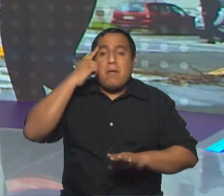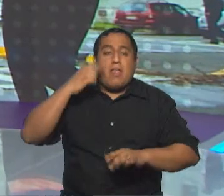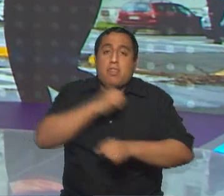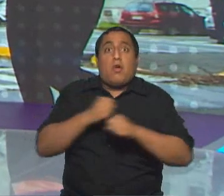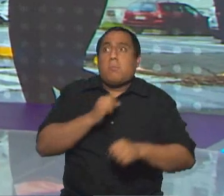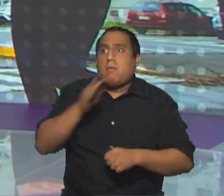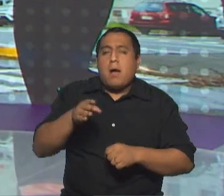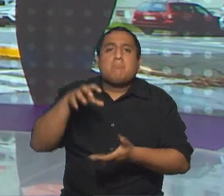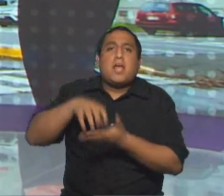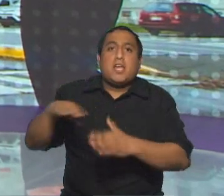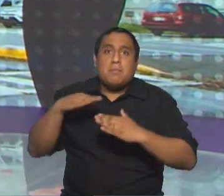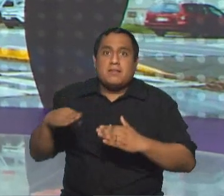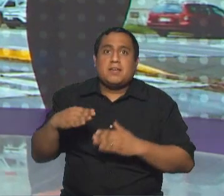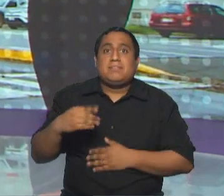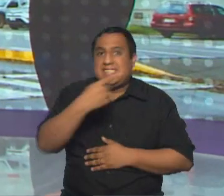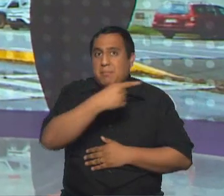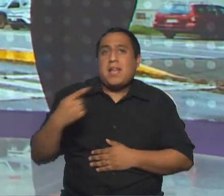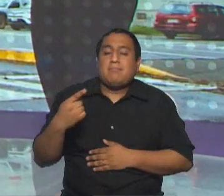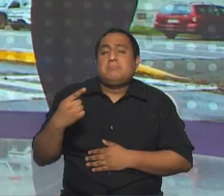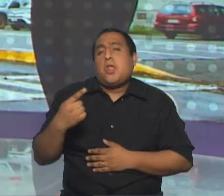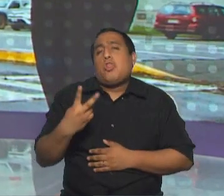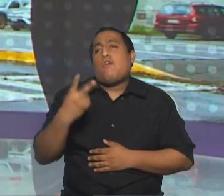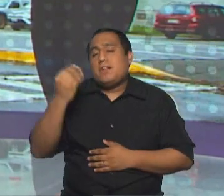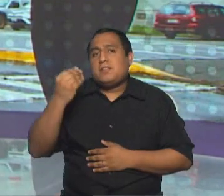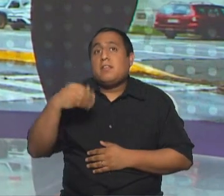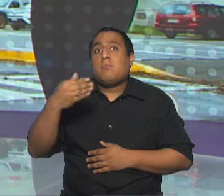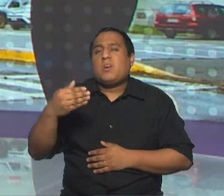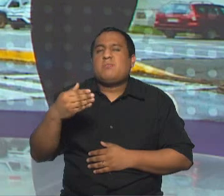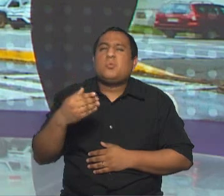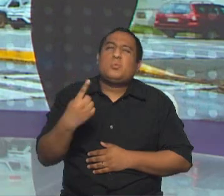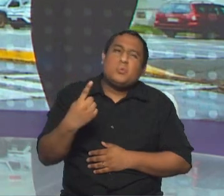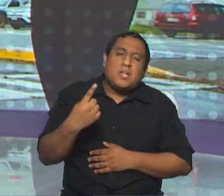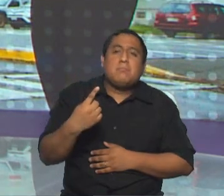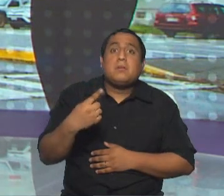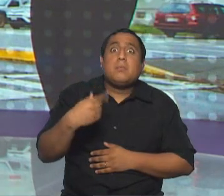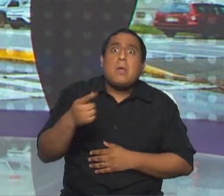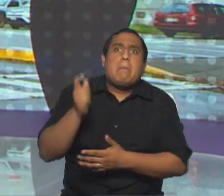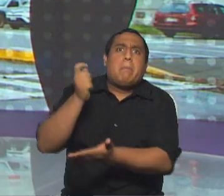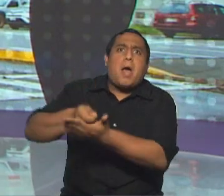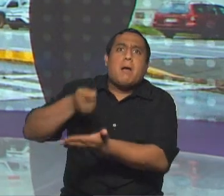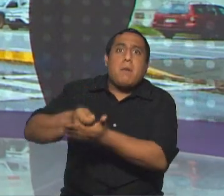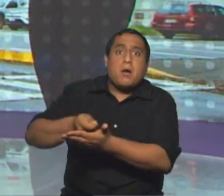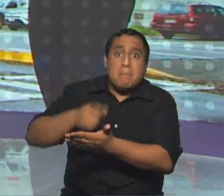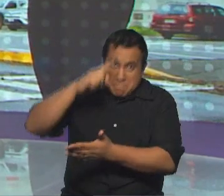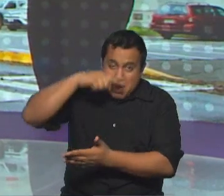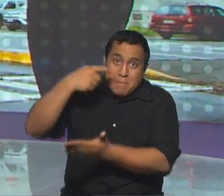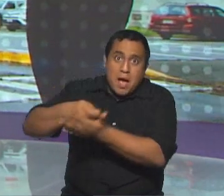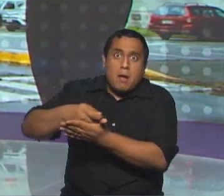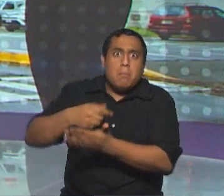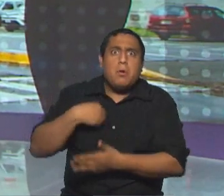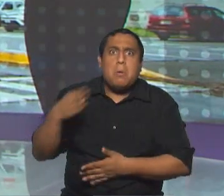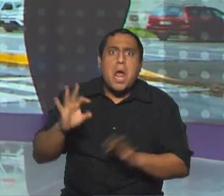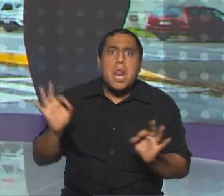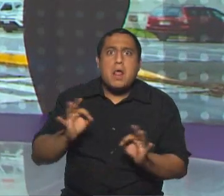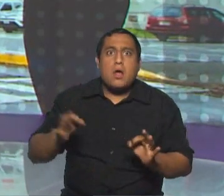y después de las 2 veces por semana o 3, pasamos a una, y después muchas veces hasta pagás el abono. ¿Y cuántas veces fuiste en el mes? ¿O saliste a correr? ¿Dejás de